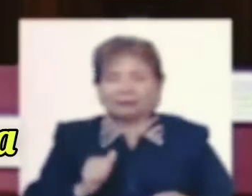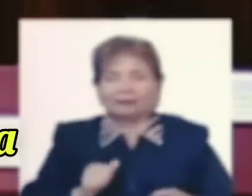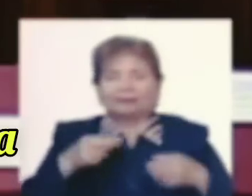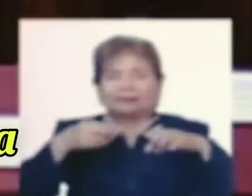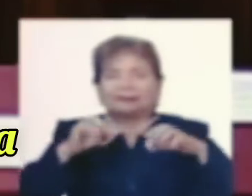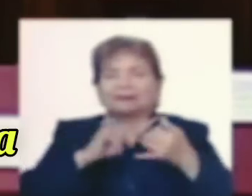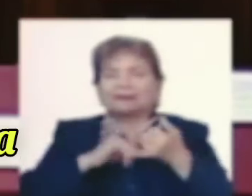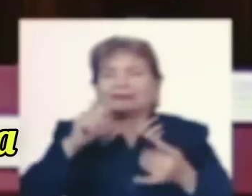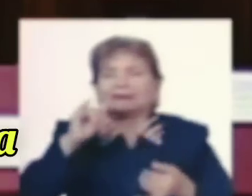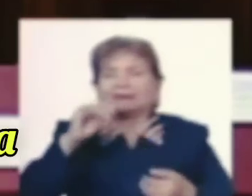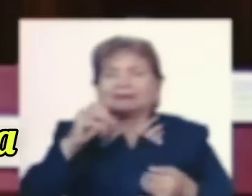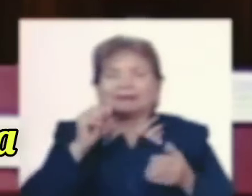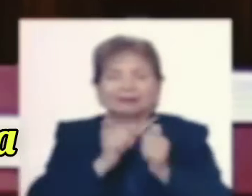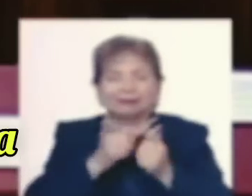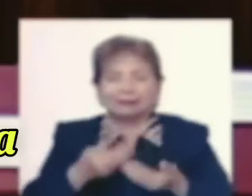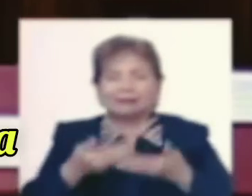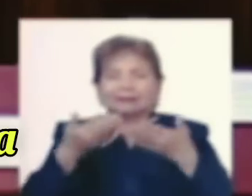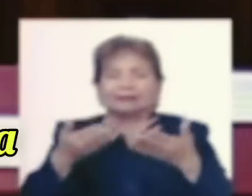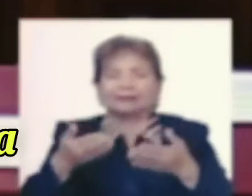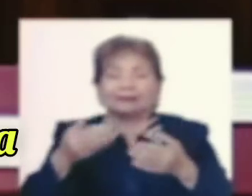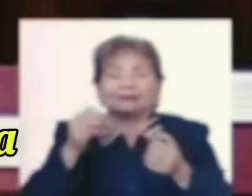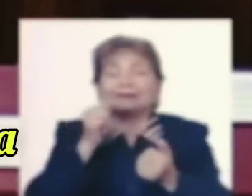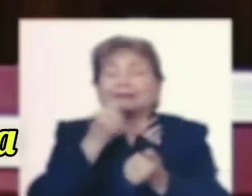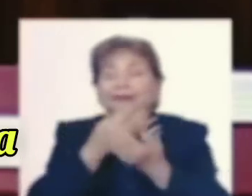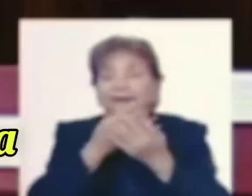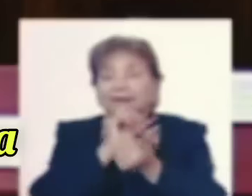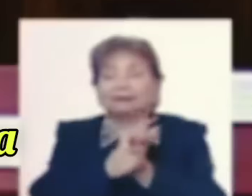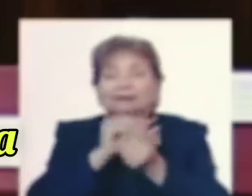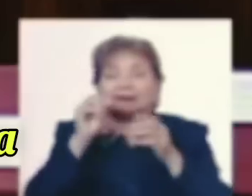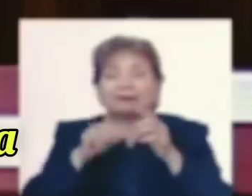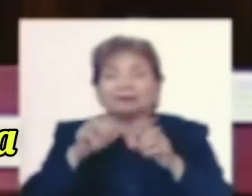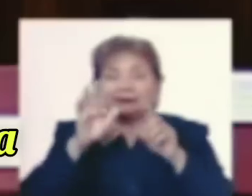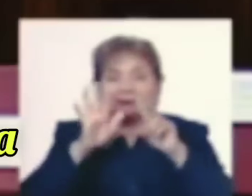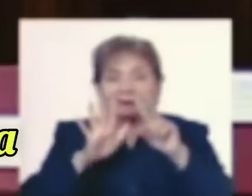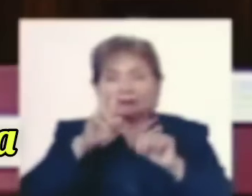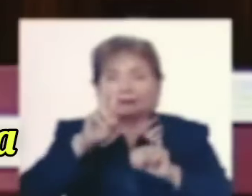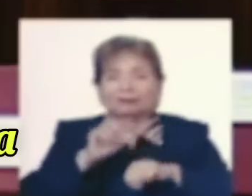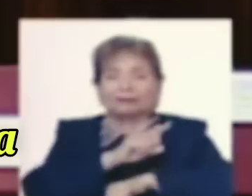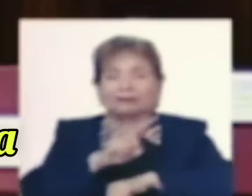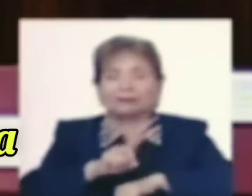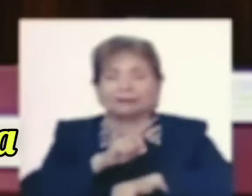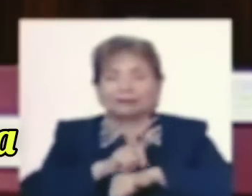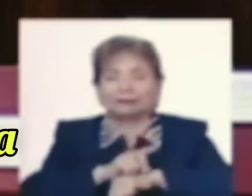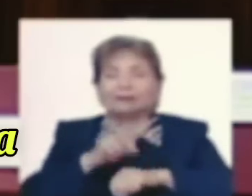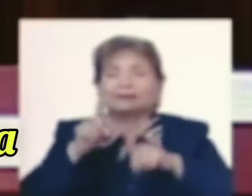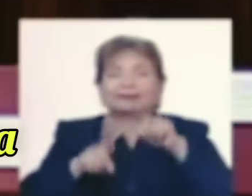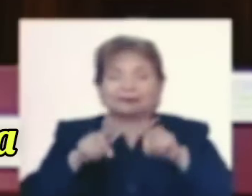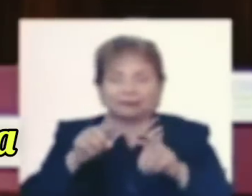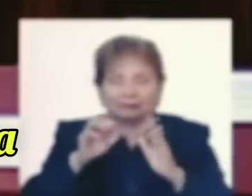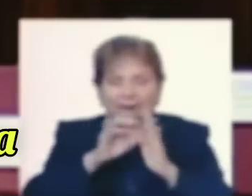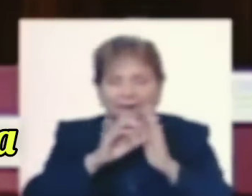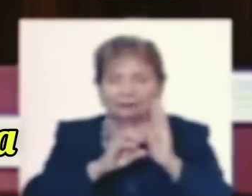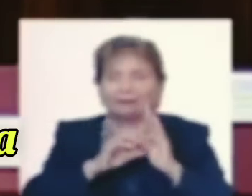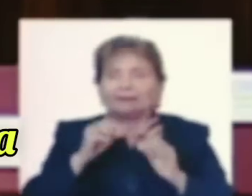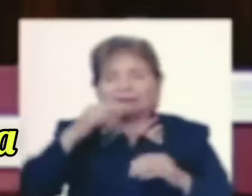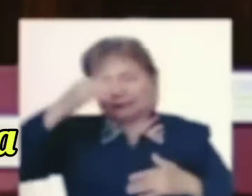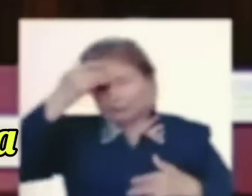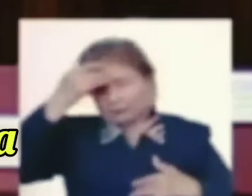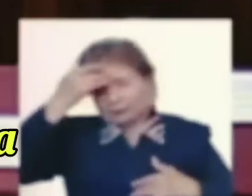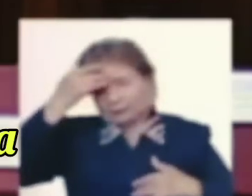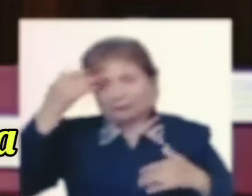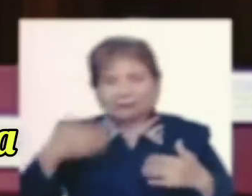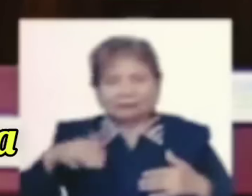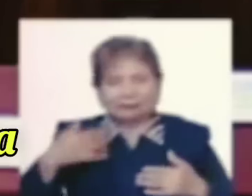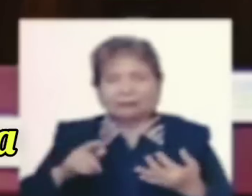El permiso de salida puede ser concedido por el interno hasta un máximo de 72 horas en los casos siguientes. Enfermedad